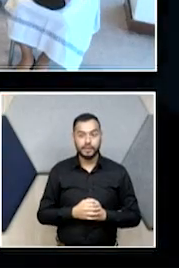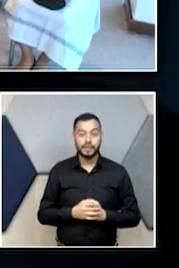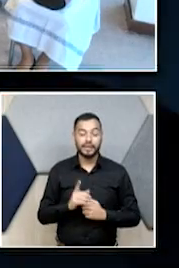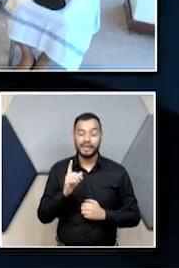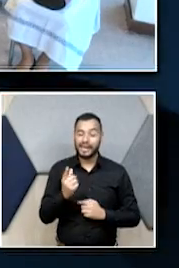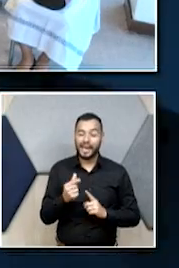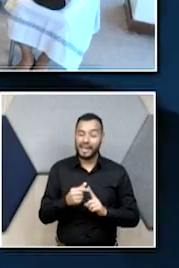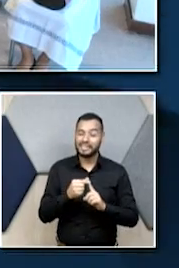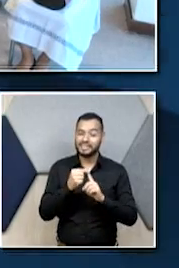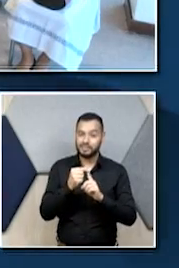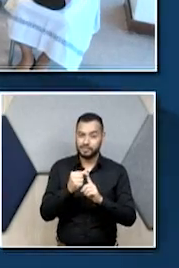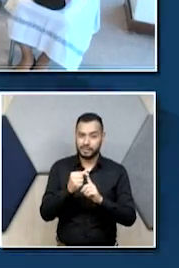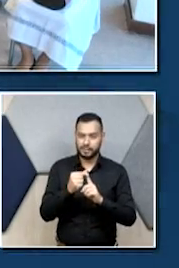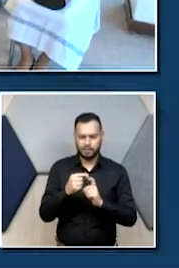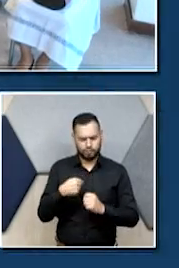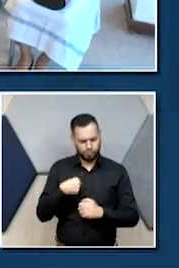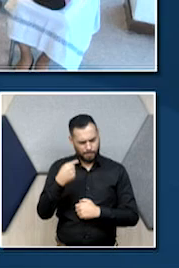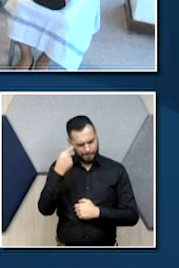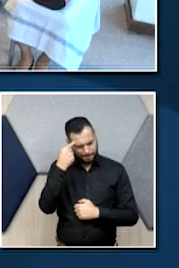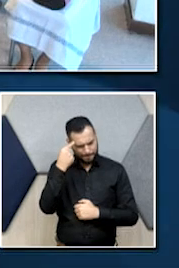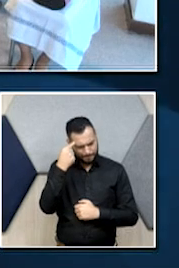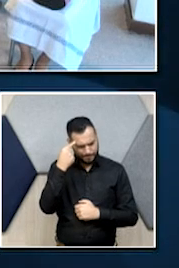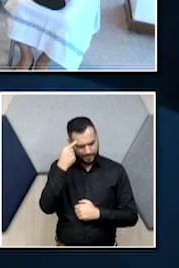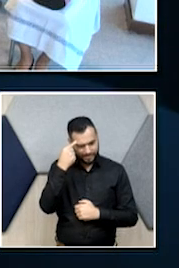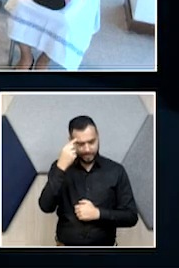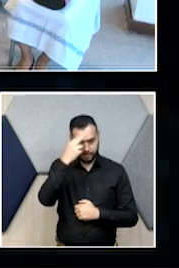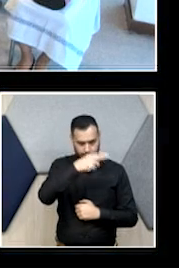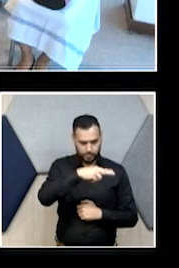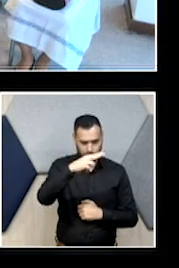estoy pensando en mis hijos preciosos,